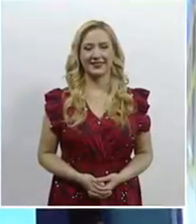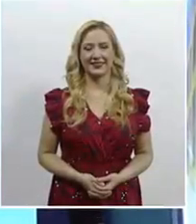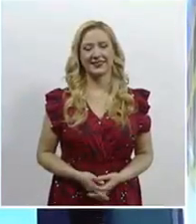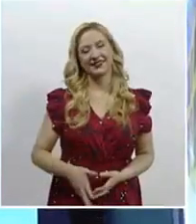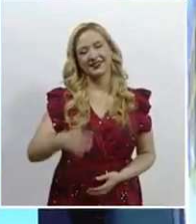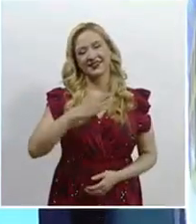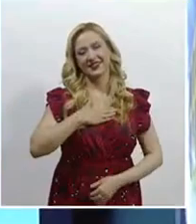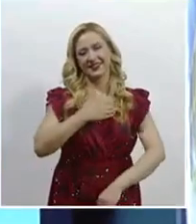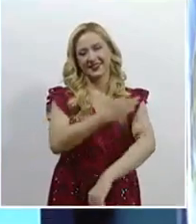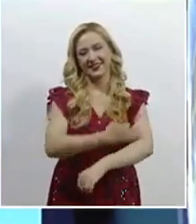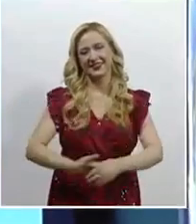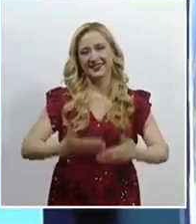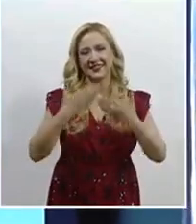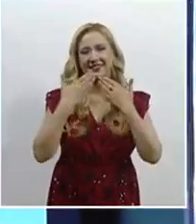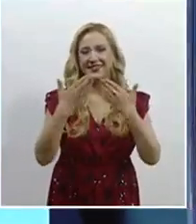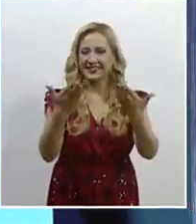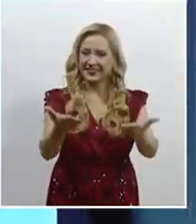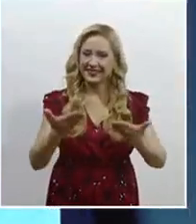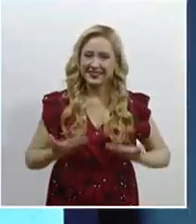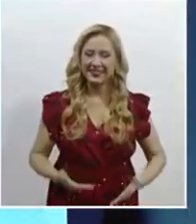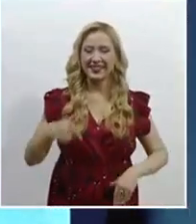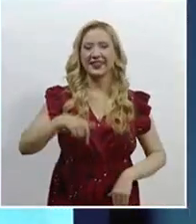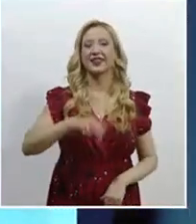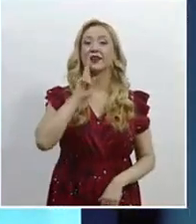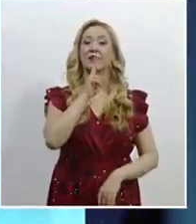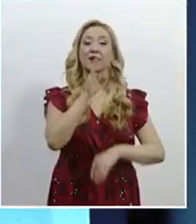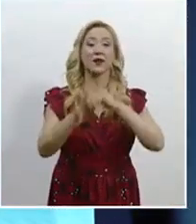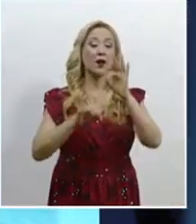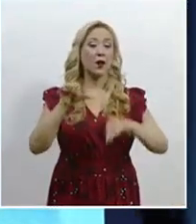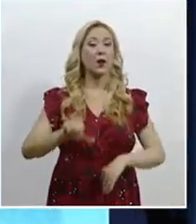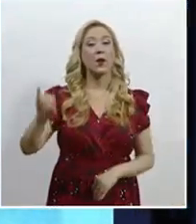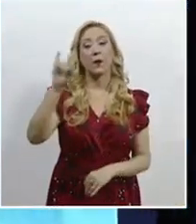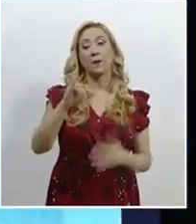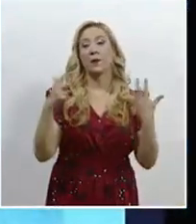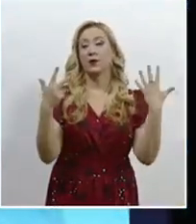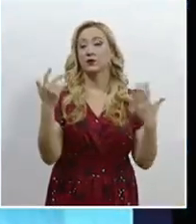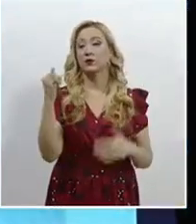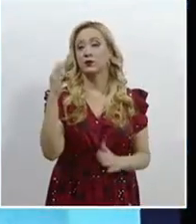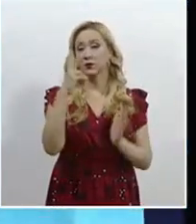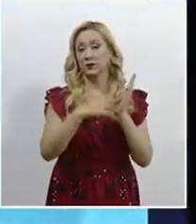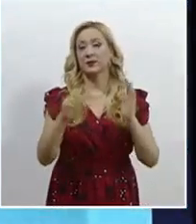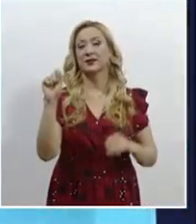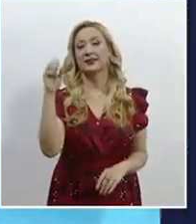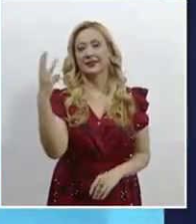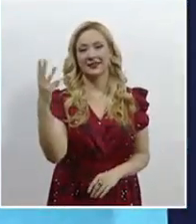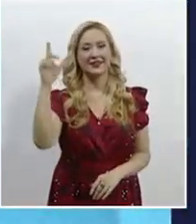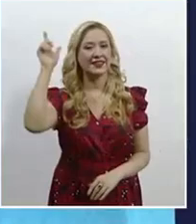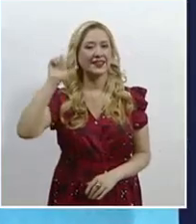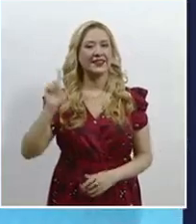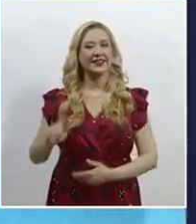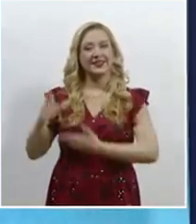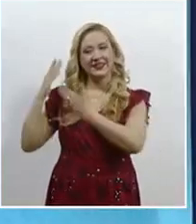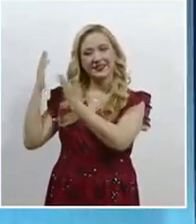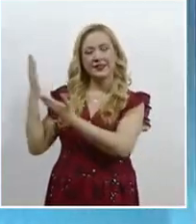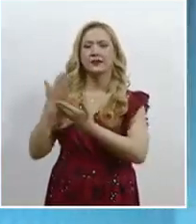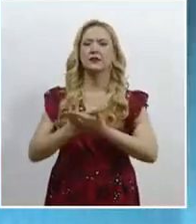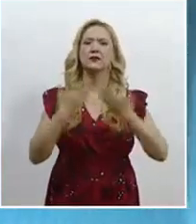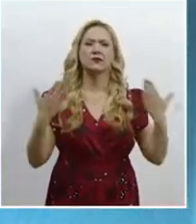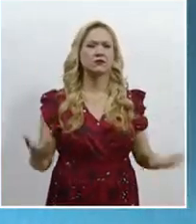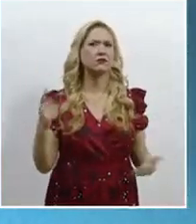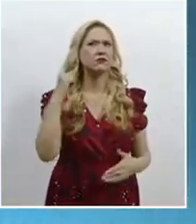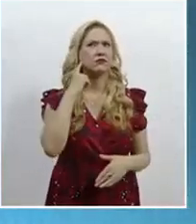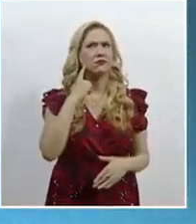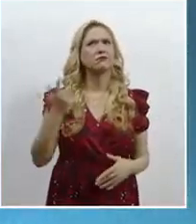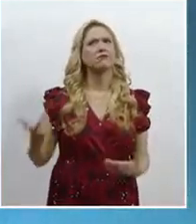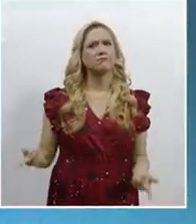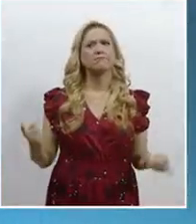Muy buenas tardes, bienvenidos a este corte informativo. Hoy es jueves 8 de junio de 2023. Soy Laura Murillo y en los próximos minutos le presentaré la